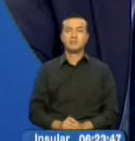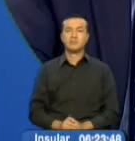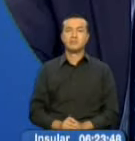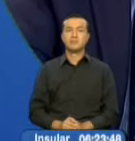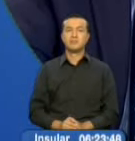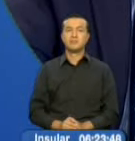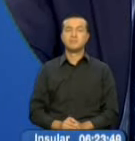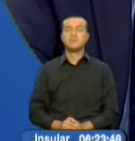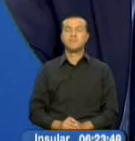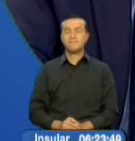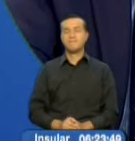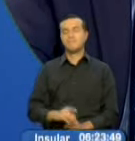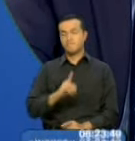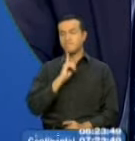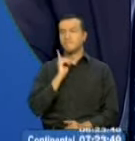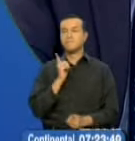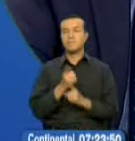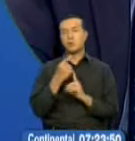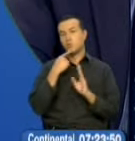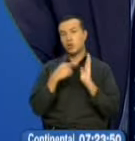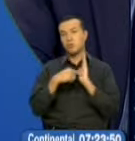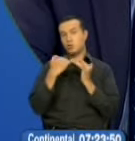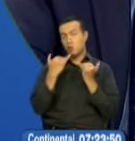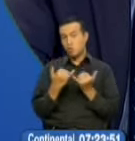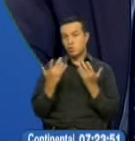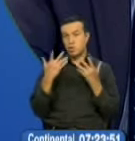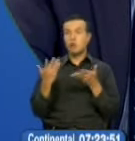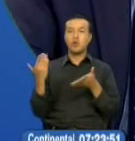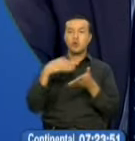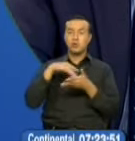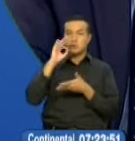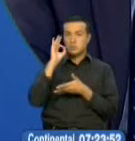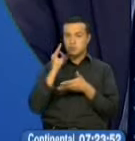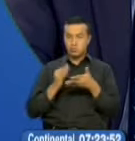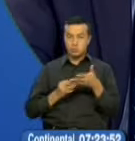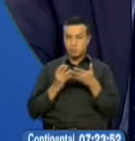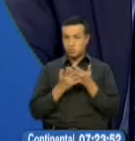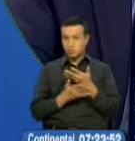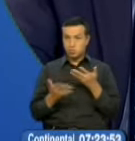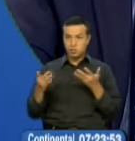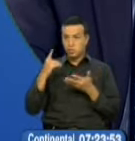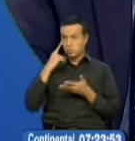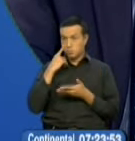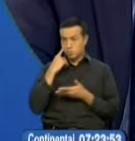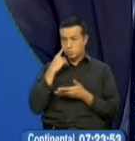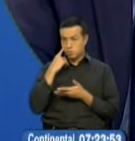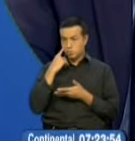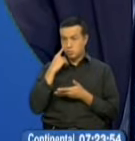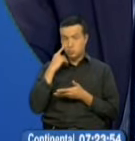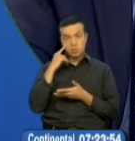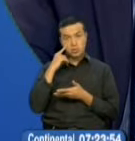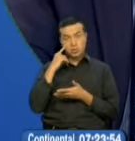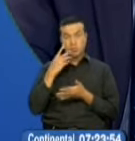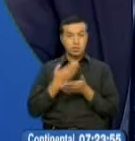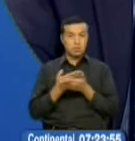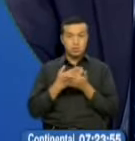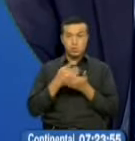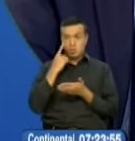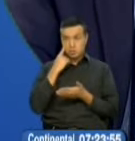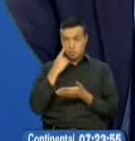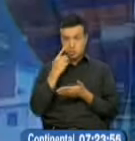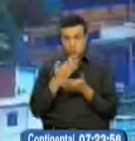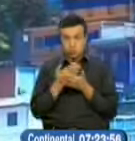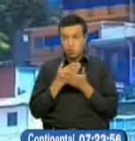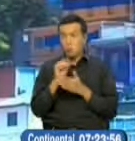A ver, efectivamente, si hoy hay un reconteo de votos, es una muestra muy importante, es decir, no es una muestra